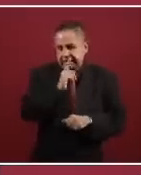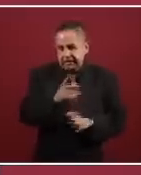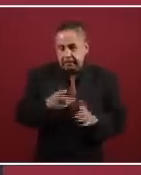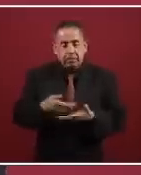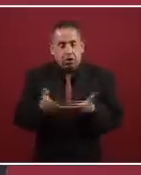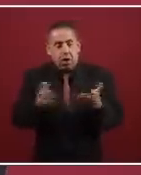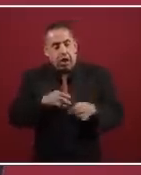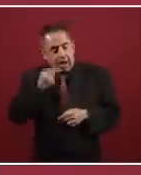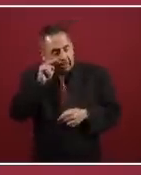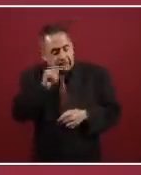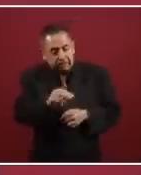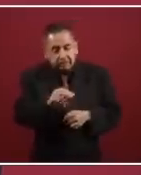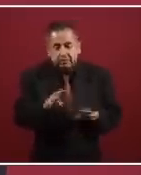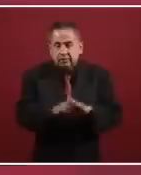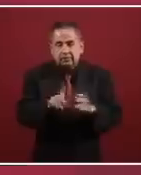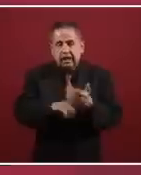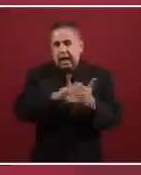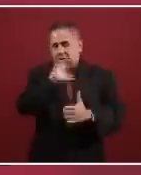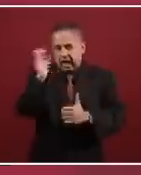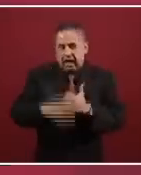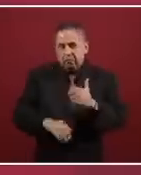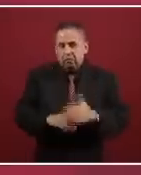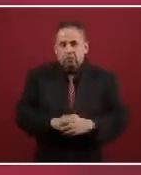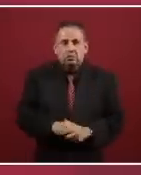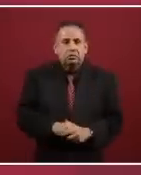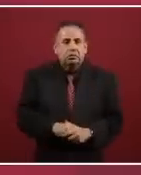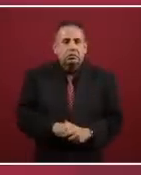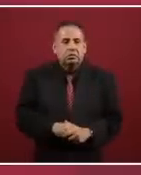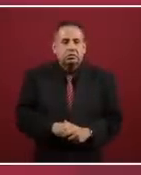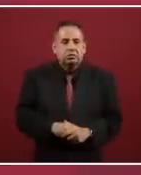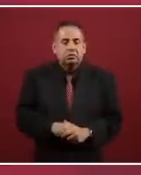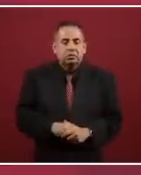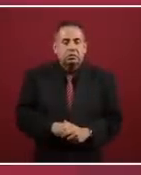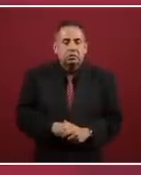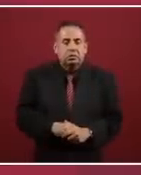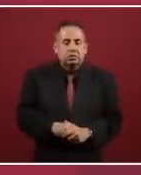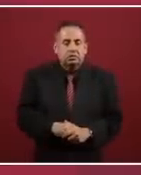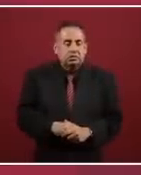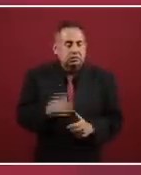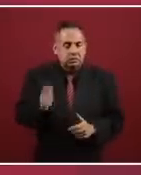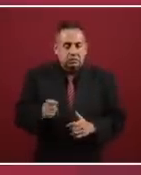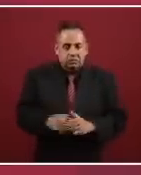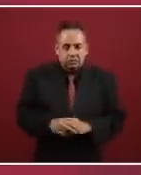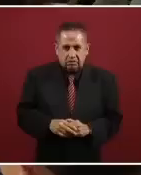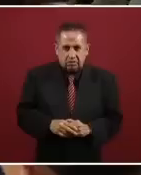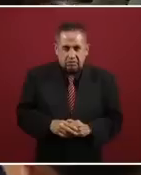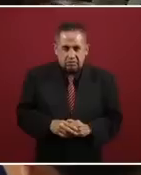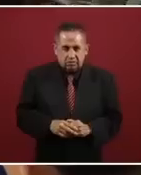pero ahora ya eso se terminó. Entonces,